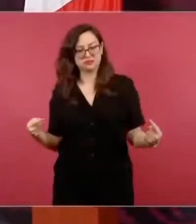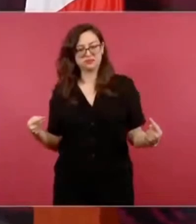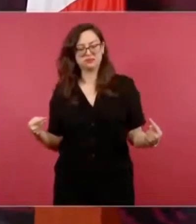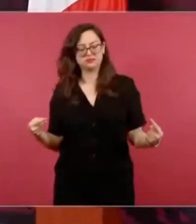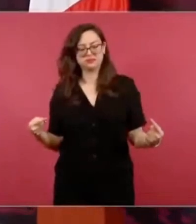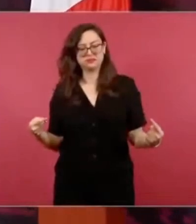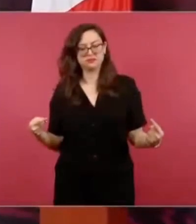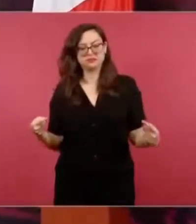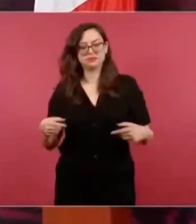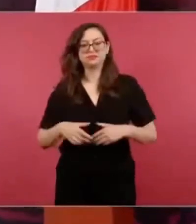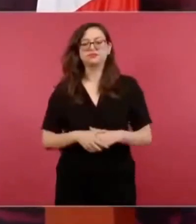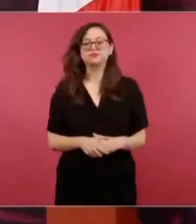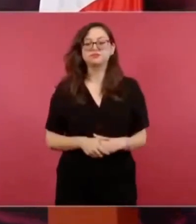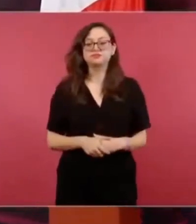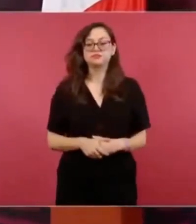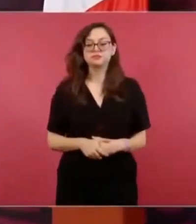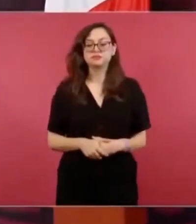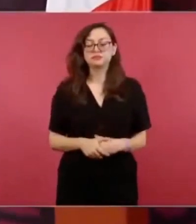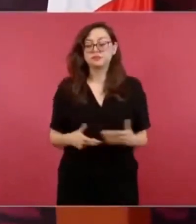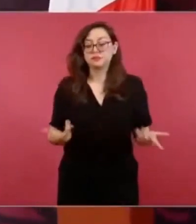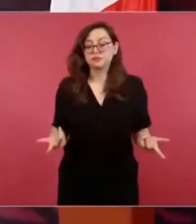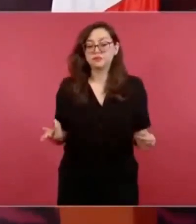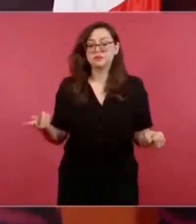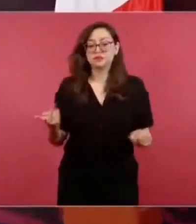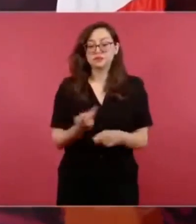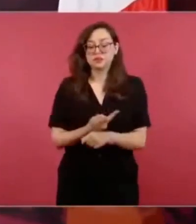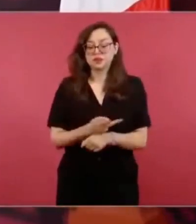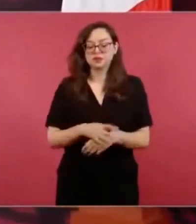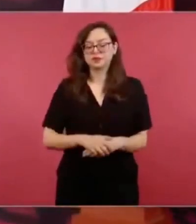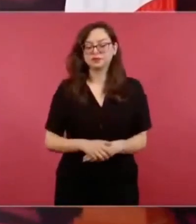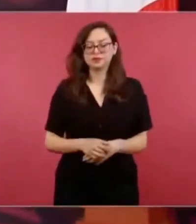tenemos una fórmula que ellos no aplican,